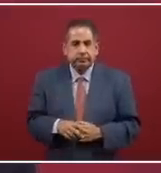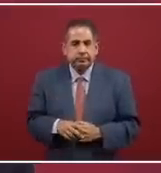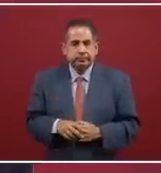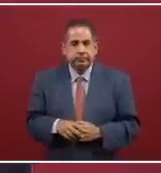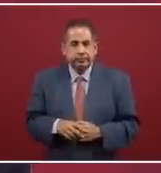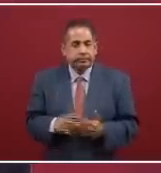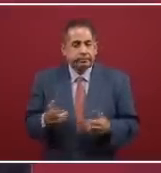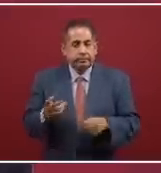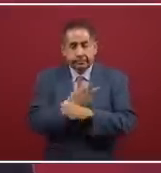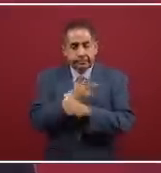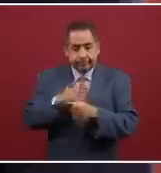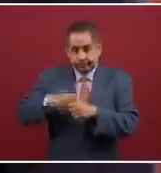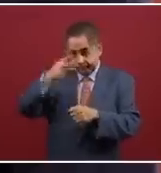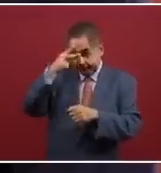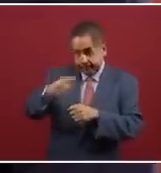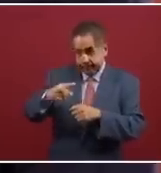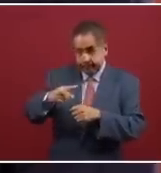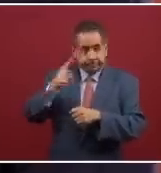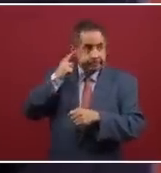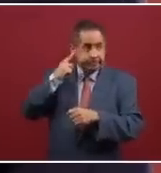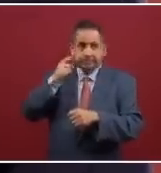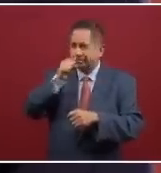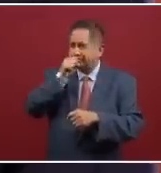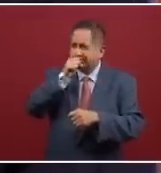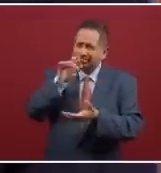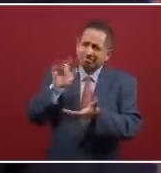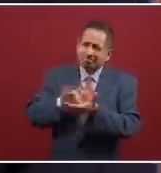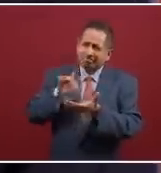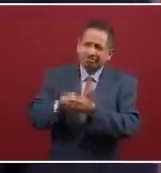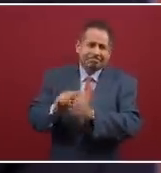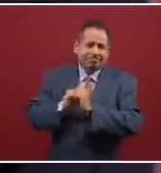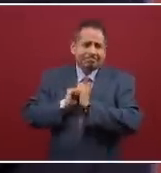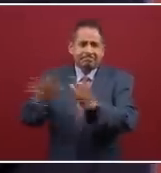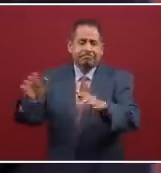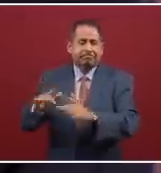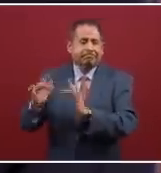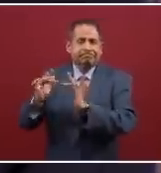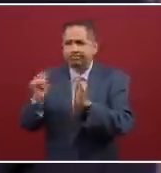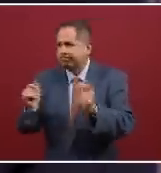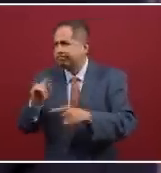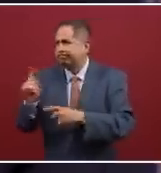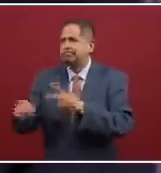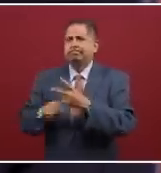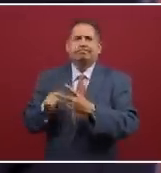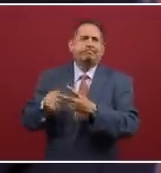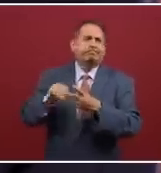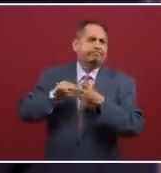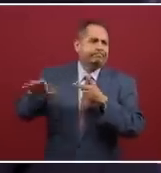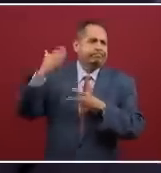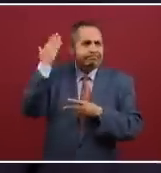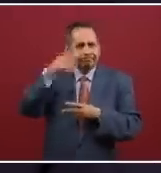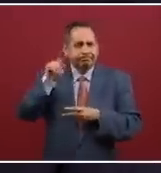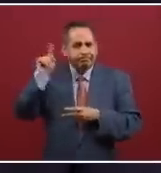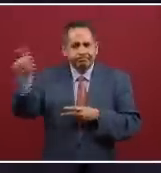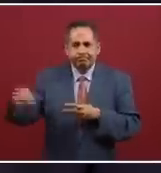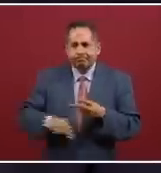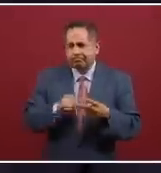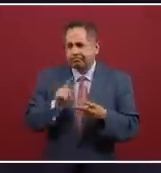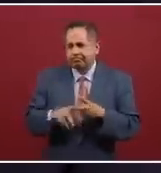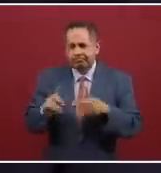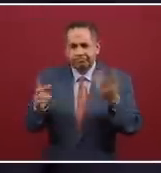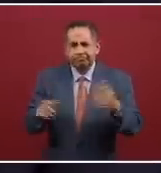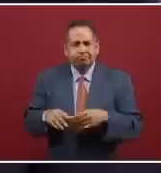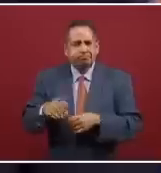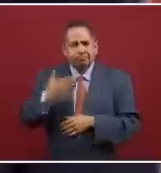lo que pasa en méxico se sabe en francia y se sabe en